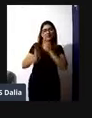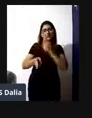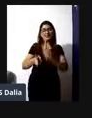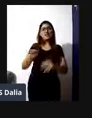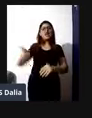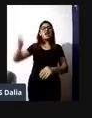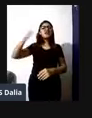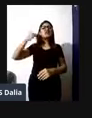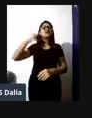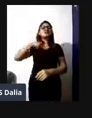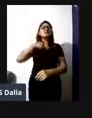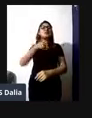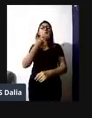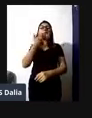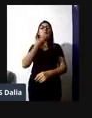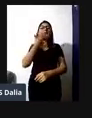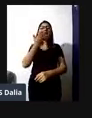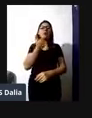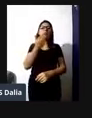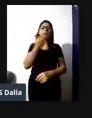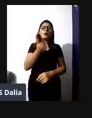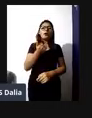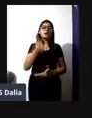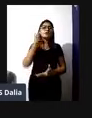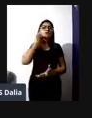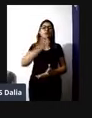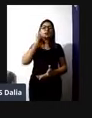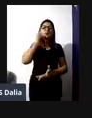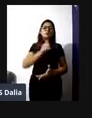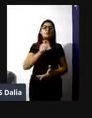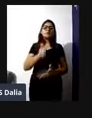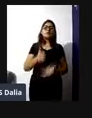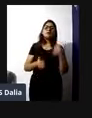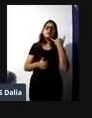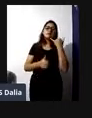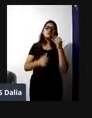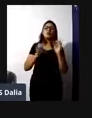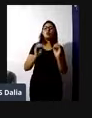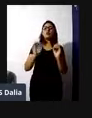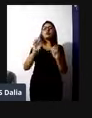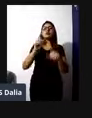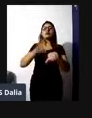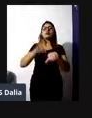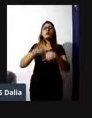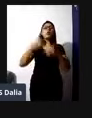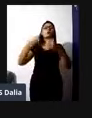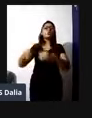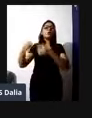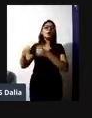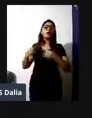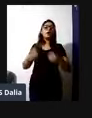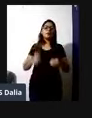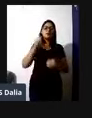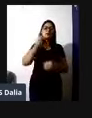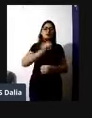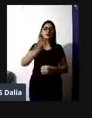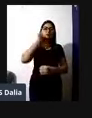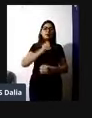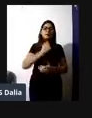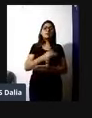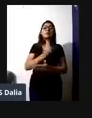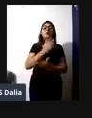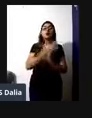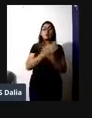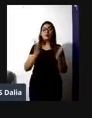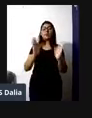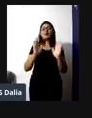lo hacíamos antes de esta contingencia, porque no teníamos tiempo. Ahora sí, ¿no? Ahora sí ya queremos verlos y ahora sí ya